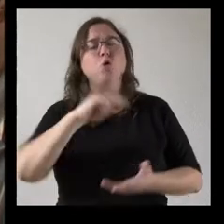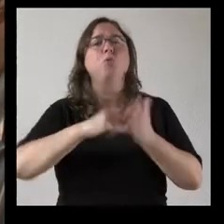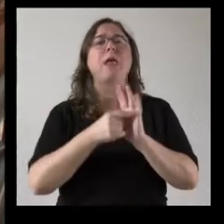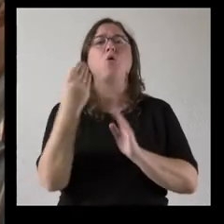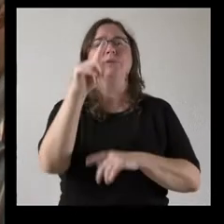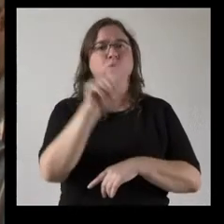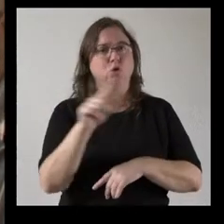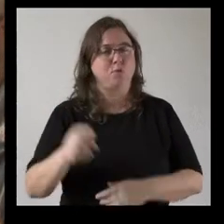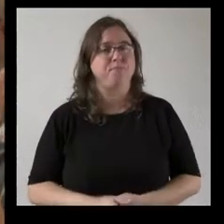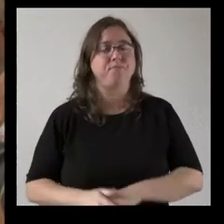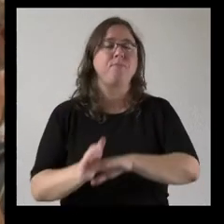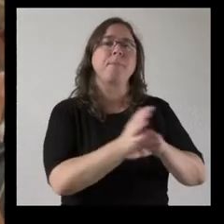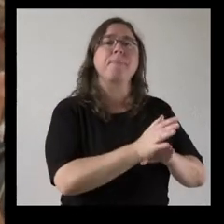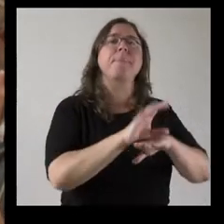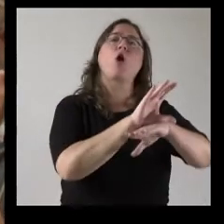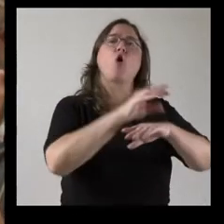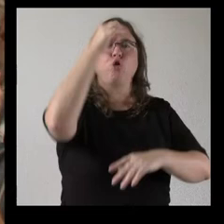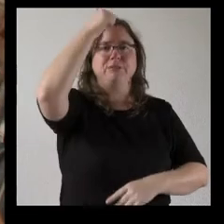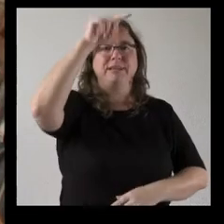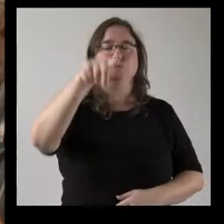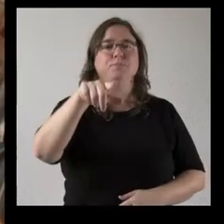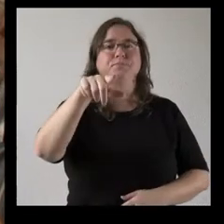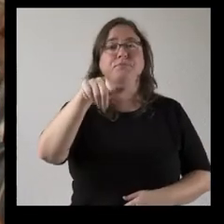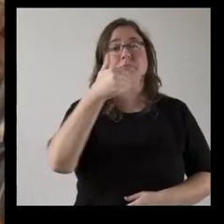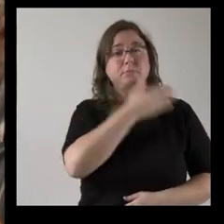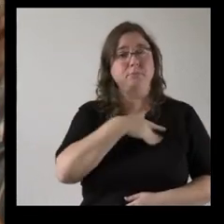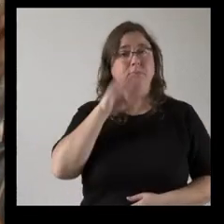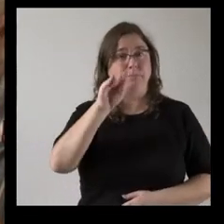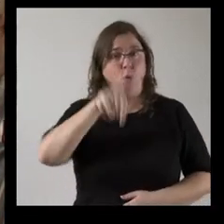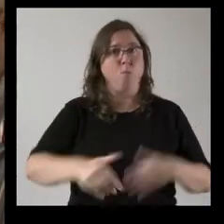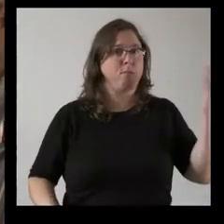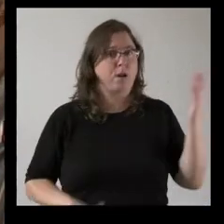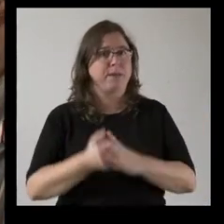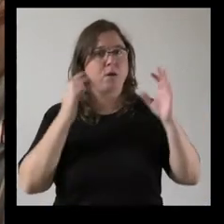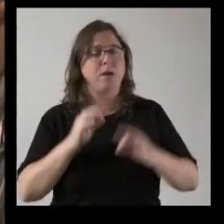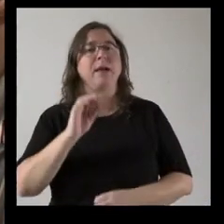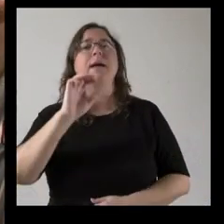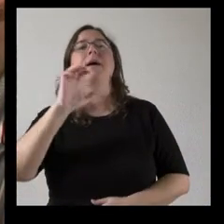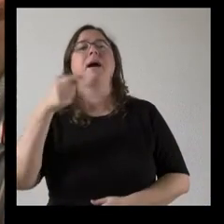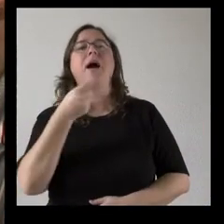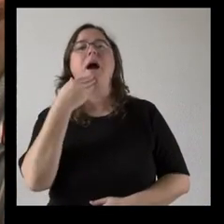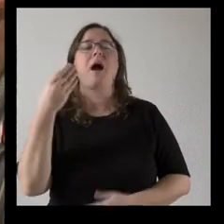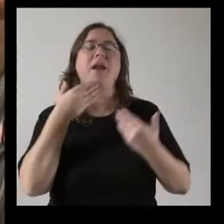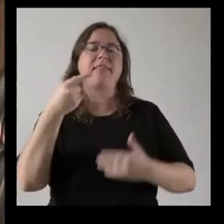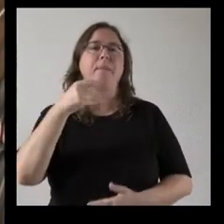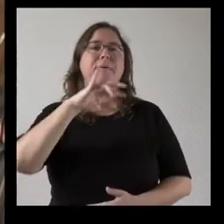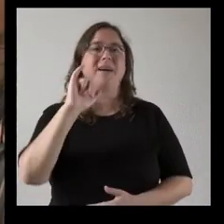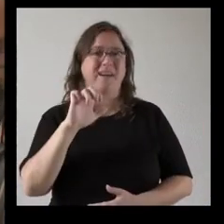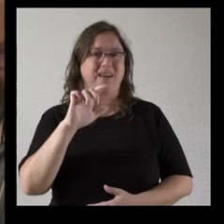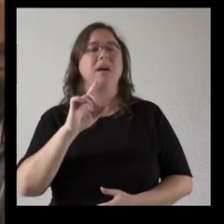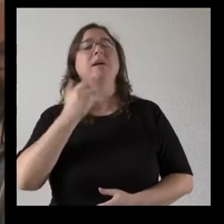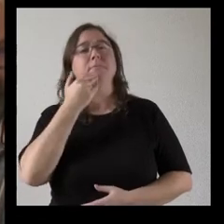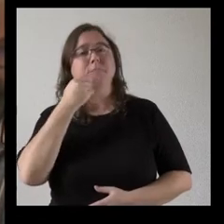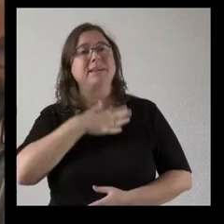juventud y luego para el consejero quería preguntarle esta misma mañana Emiliano García page ha planteado que en el modelo de